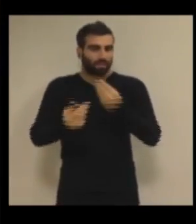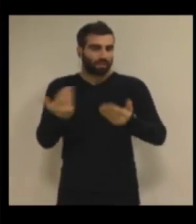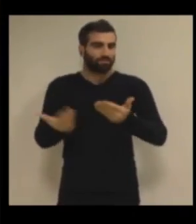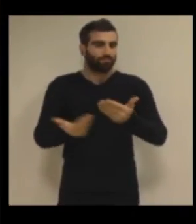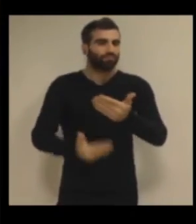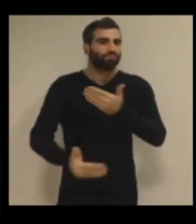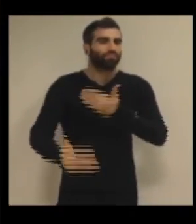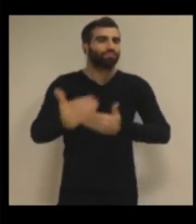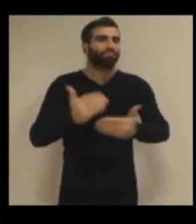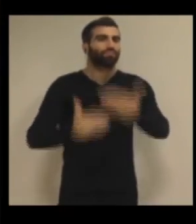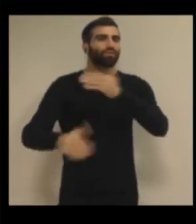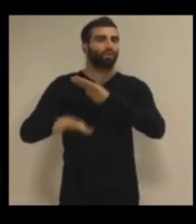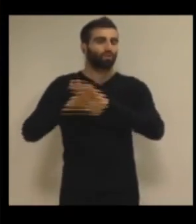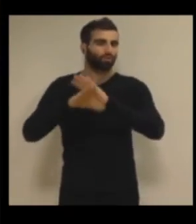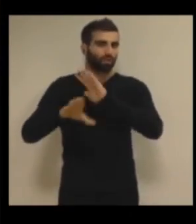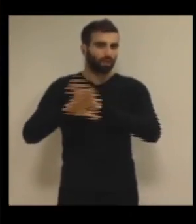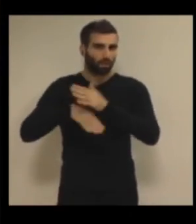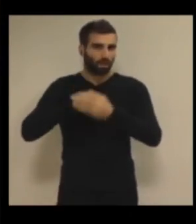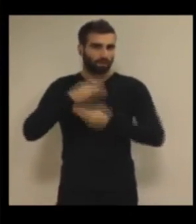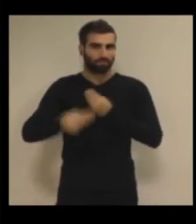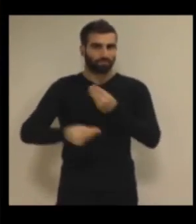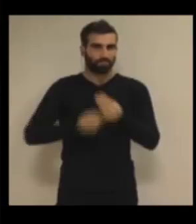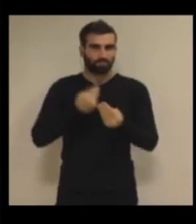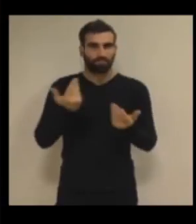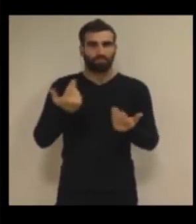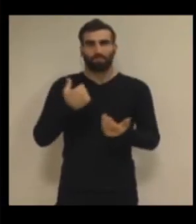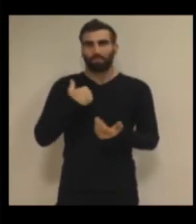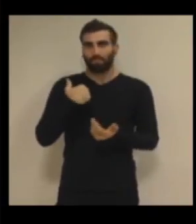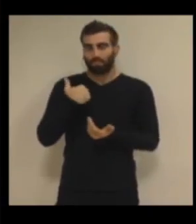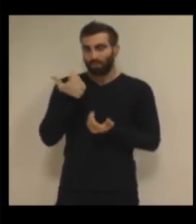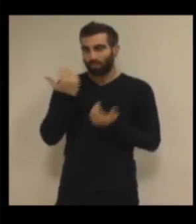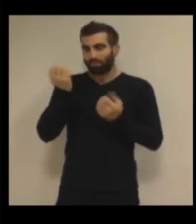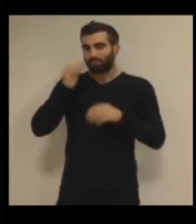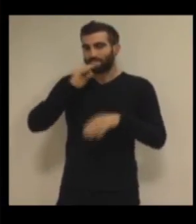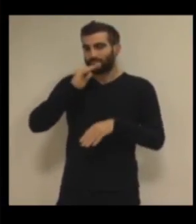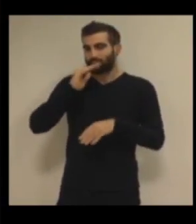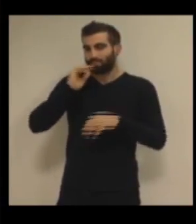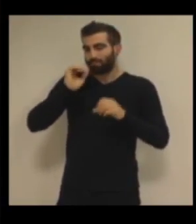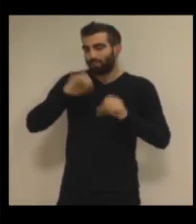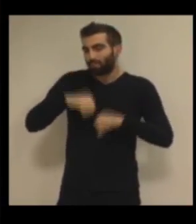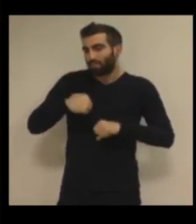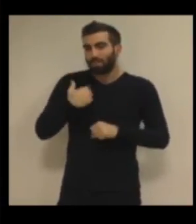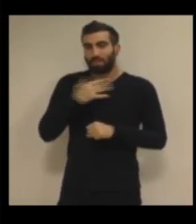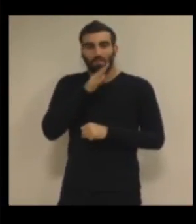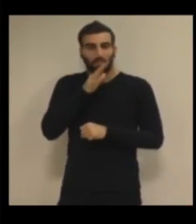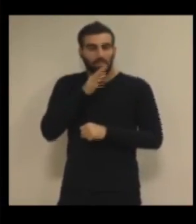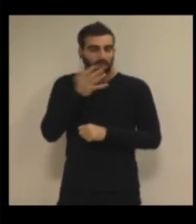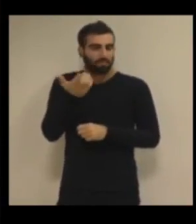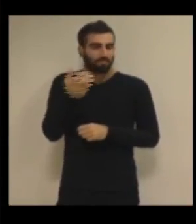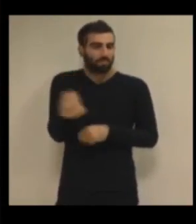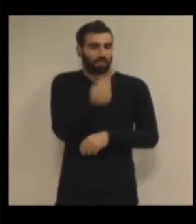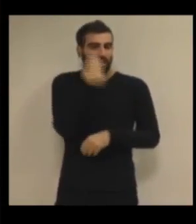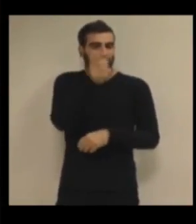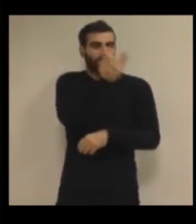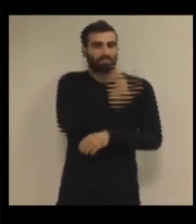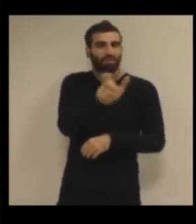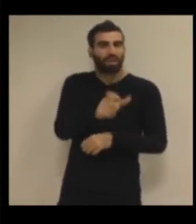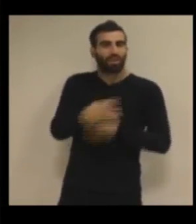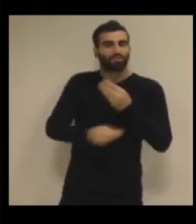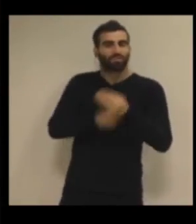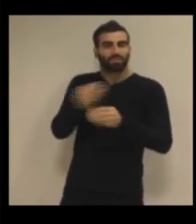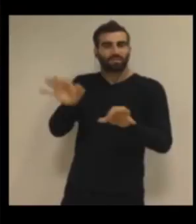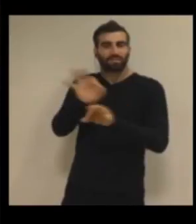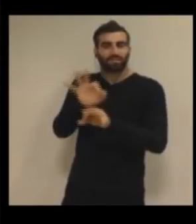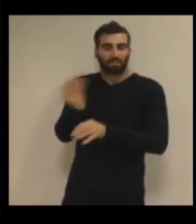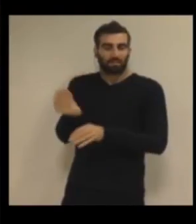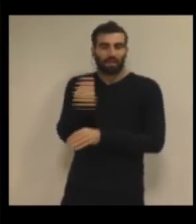¿no? Y bueno, en realidad me sigo conformando porque es comparado con que no lo use nadie, ¿no? Obviamente no me conformo porque me gustaría que